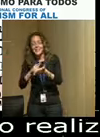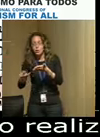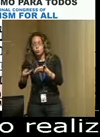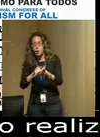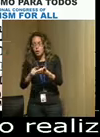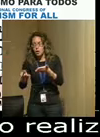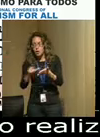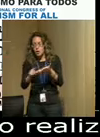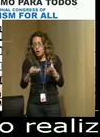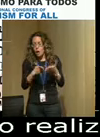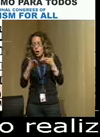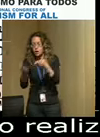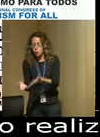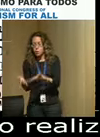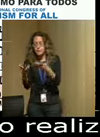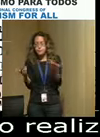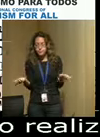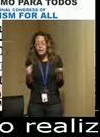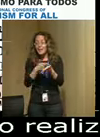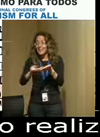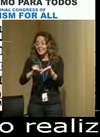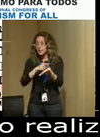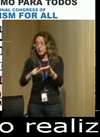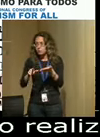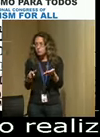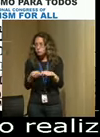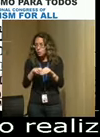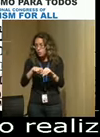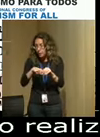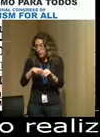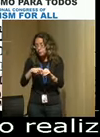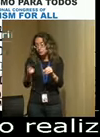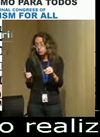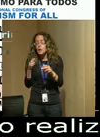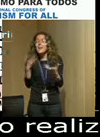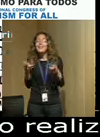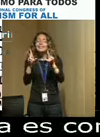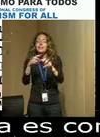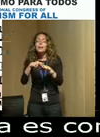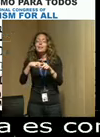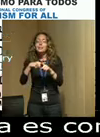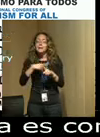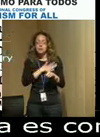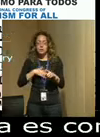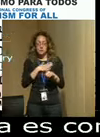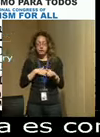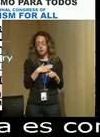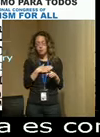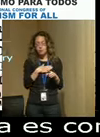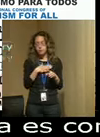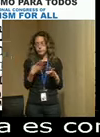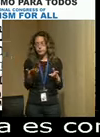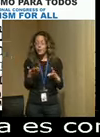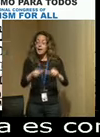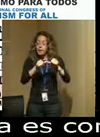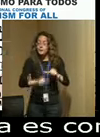todo cubrir ese gap que existe en la literatura sobre niveles de satisfacción relacionados con las personas con discapacidad. A partir de ahí nos